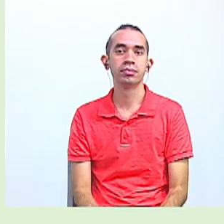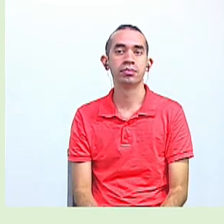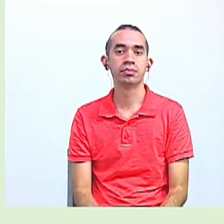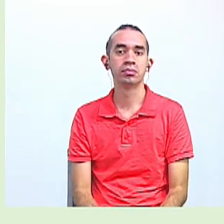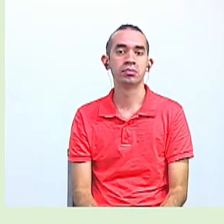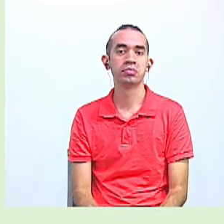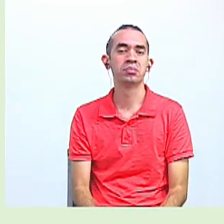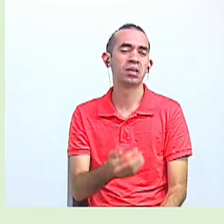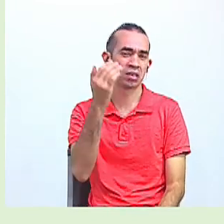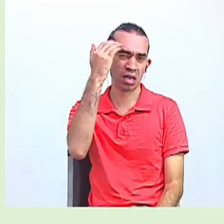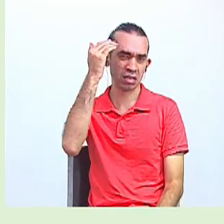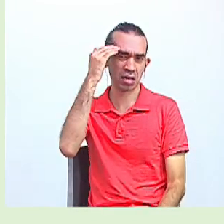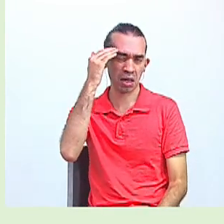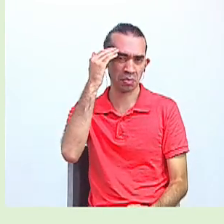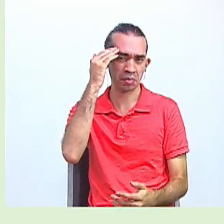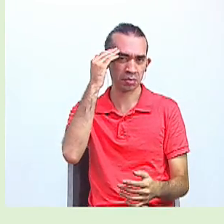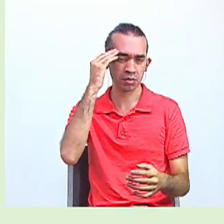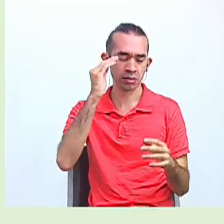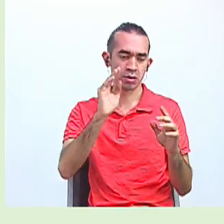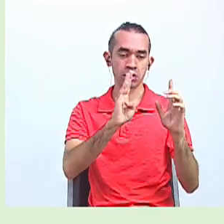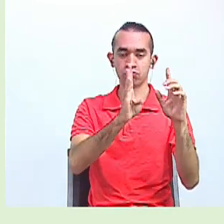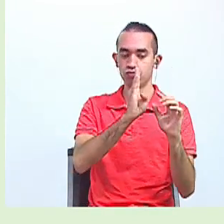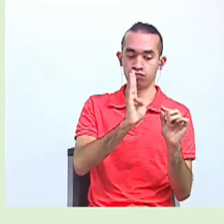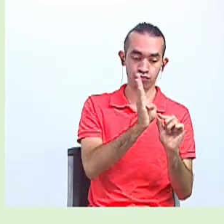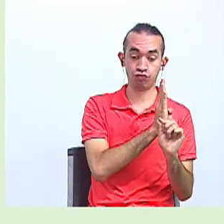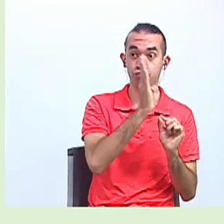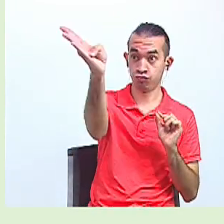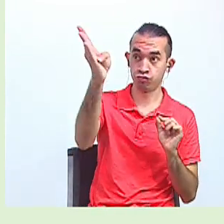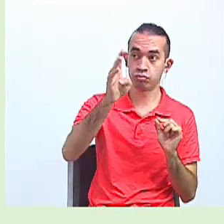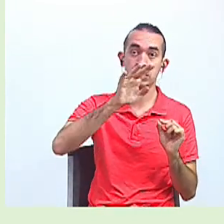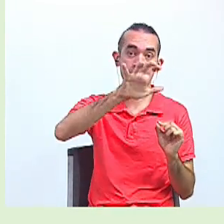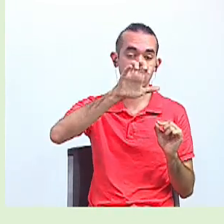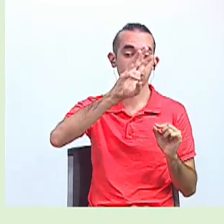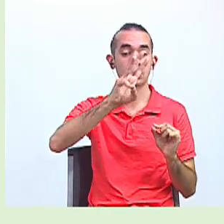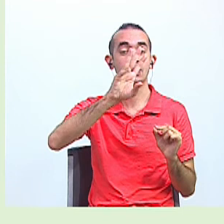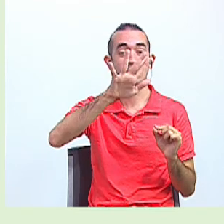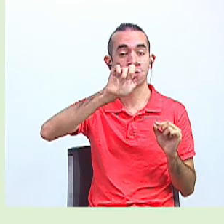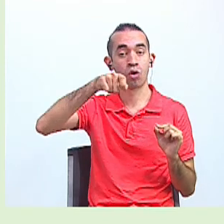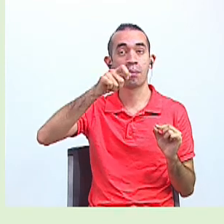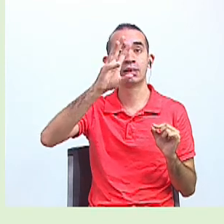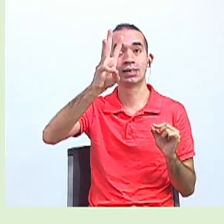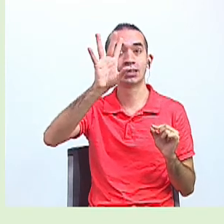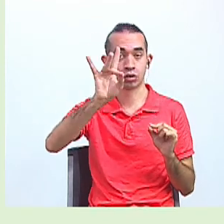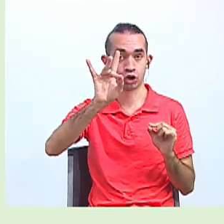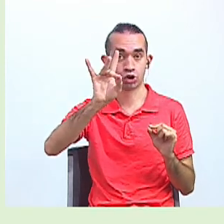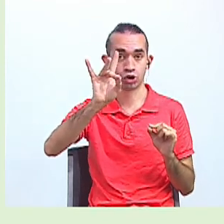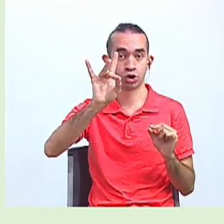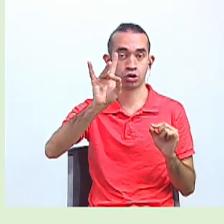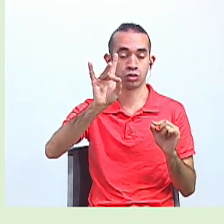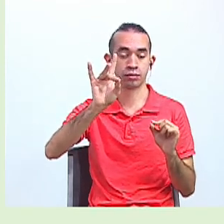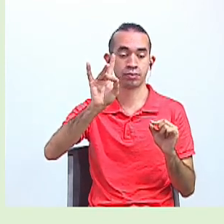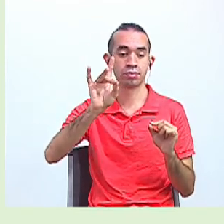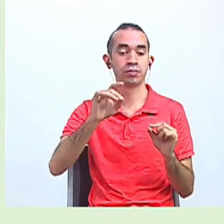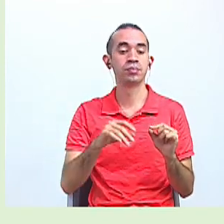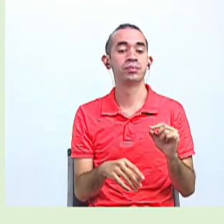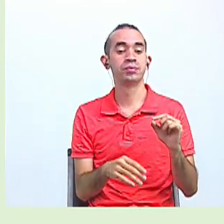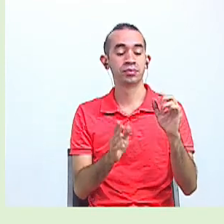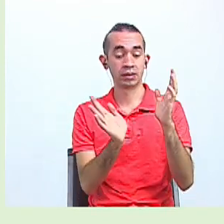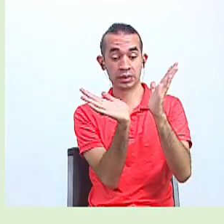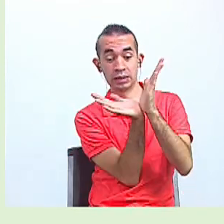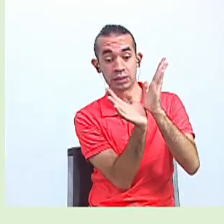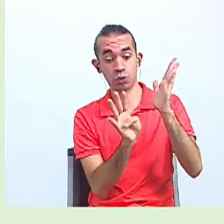Ya sabemos que el desplazamiento de Ana fue de 565,68 metros, del este 45 grados hacia el